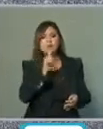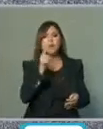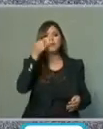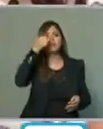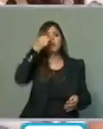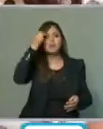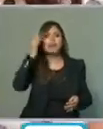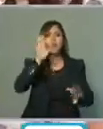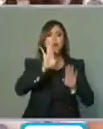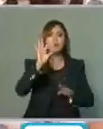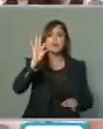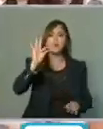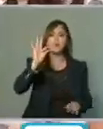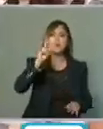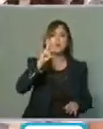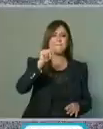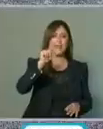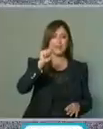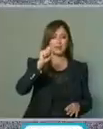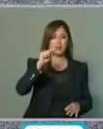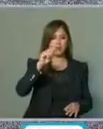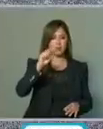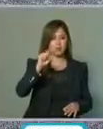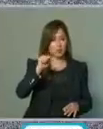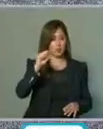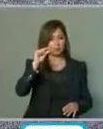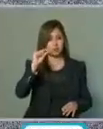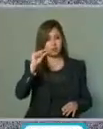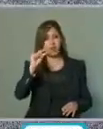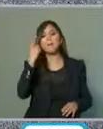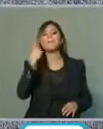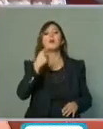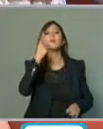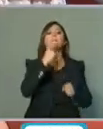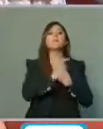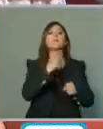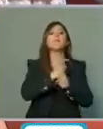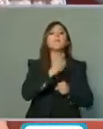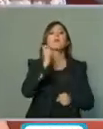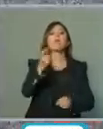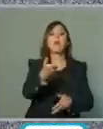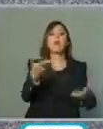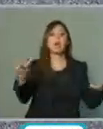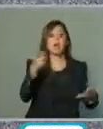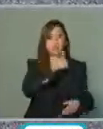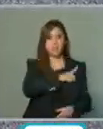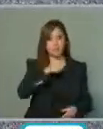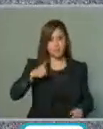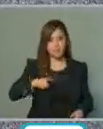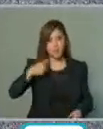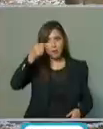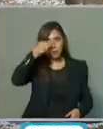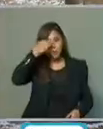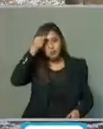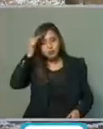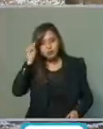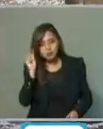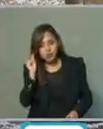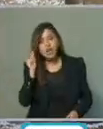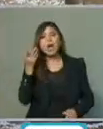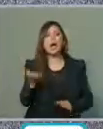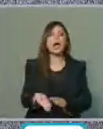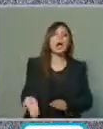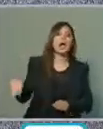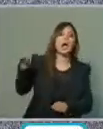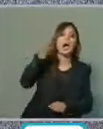más pastosita. Ok. Pero es muy importante. Paso 1, diseñar la forma de nuestra ceja. Previo a esto,